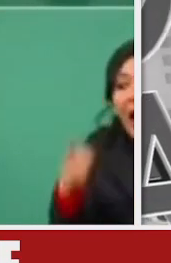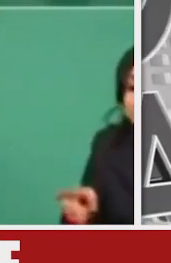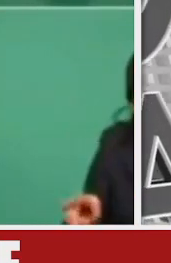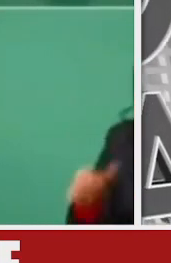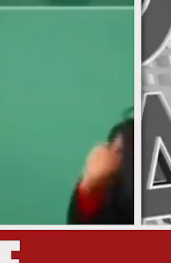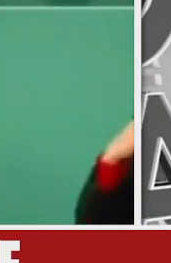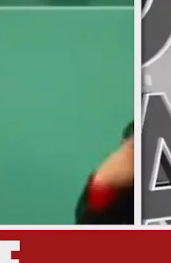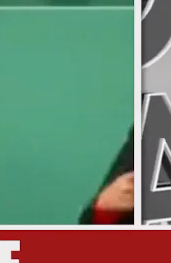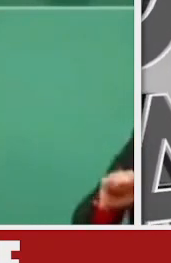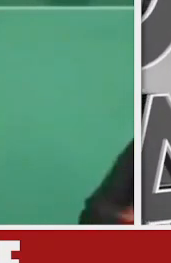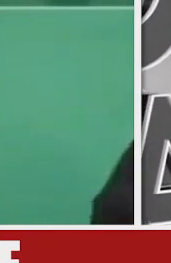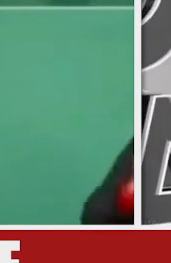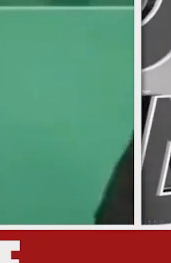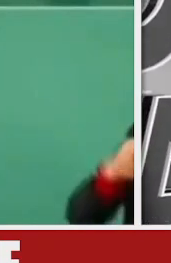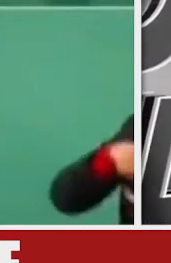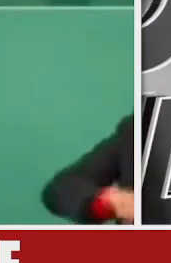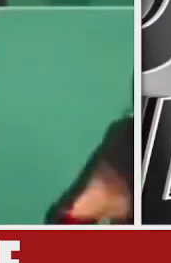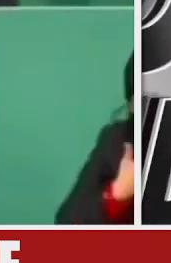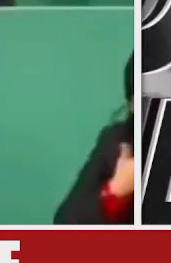que se robaba